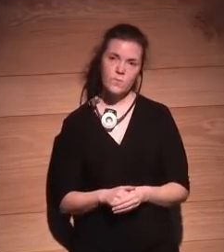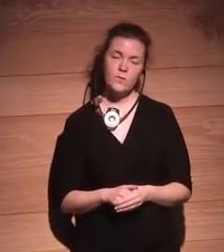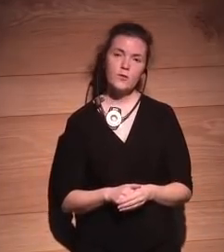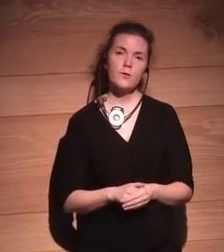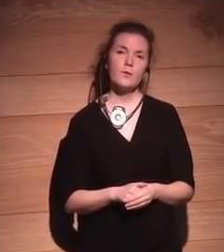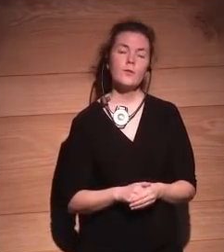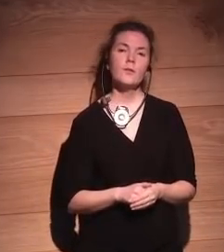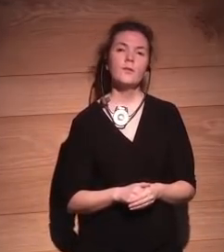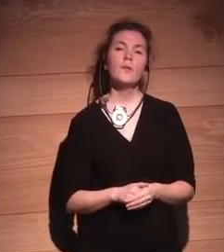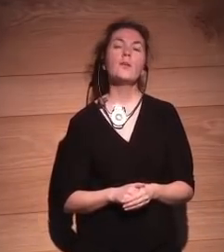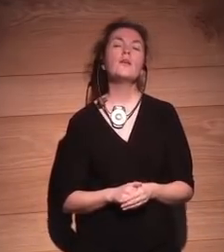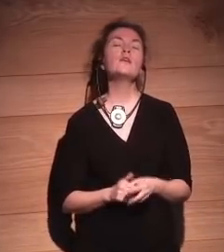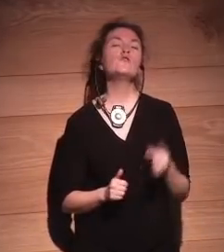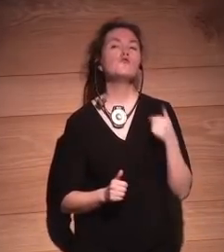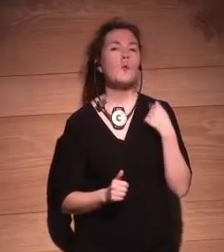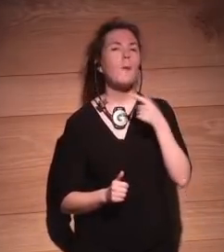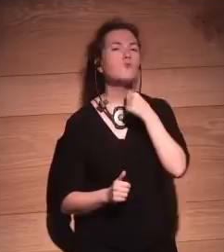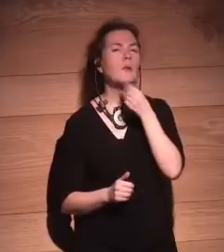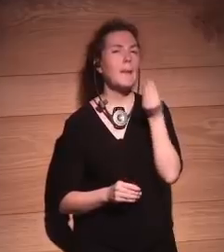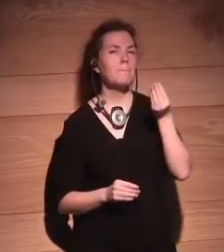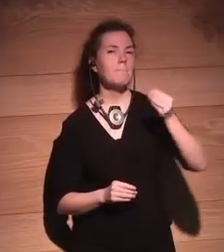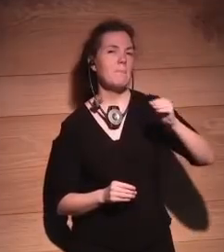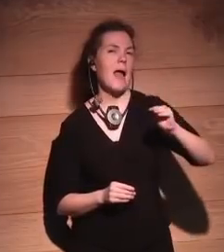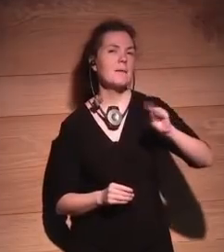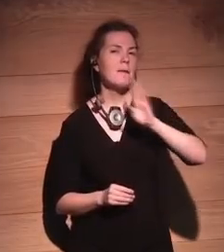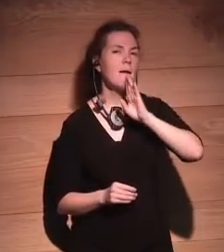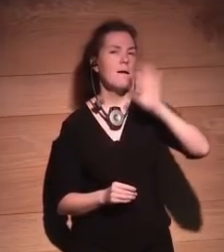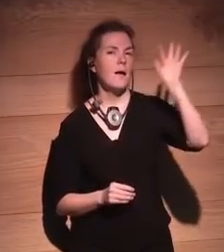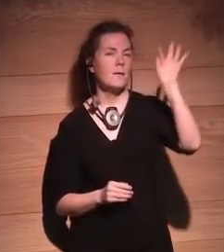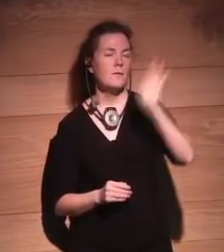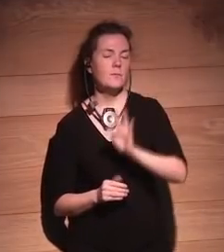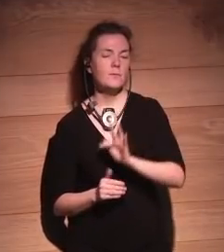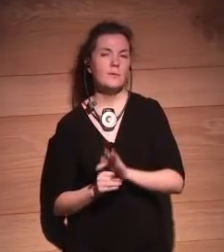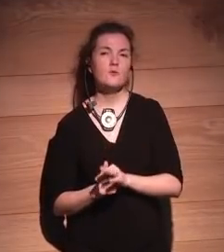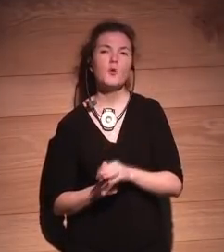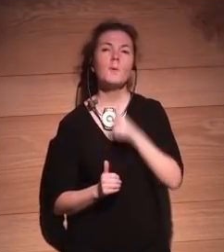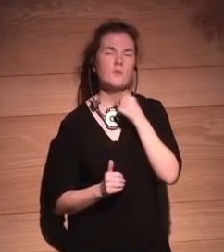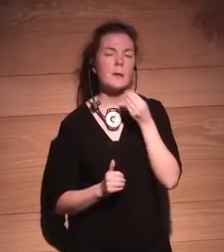chose. Me gustaría añadir algo a lo que comentaba.